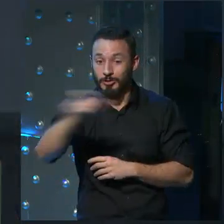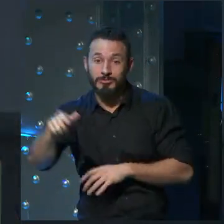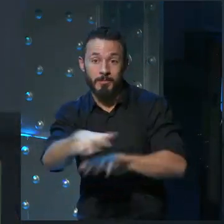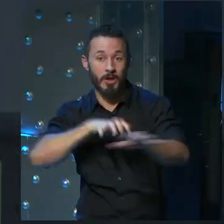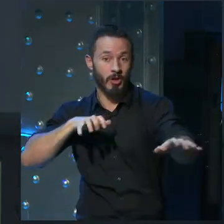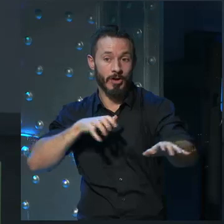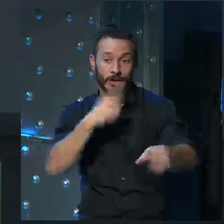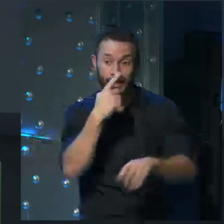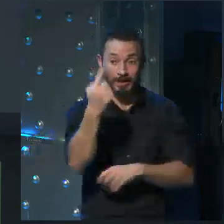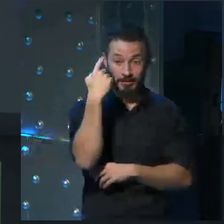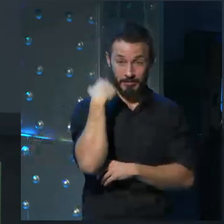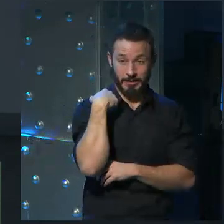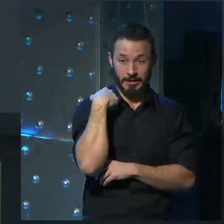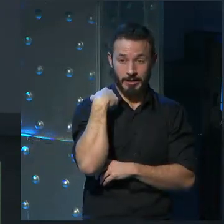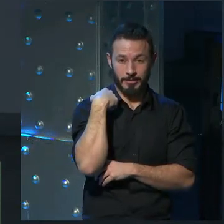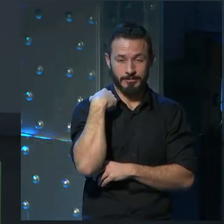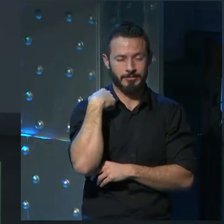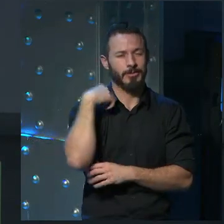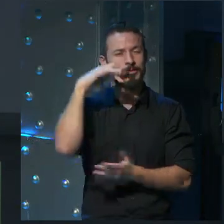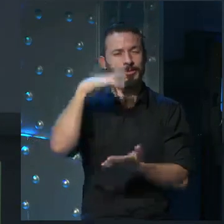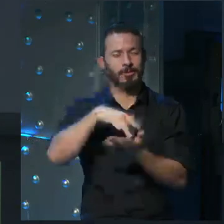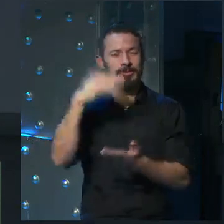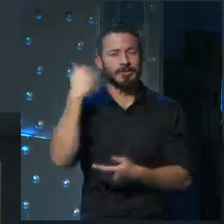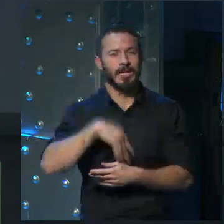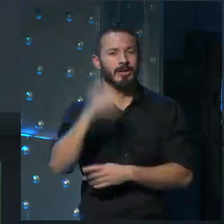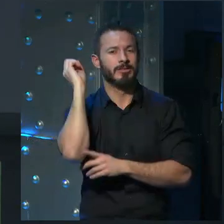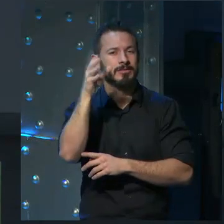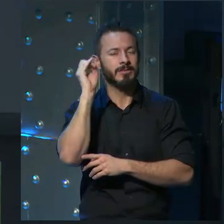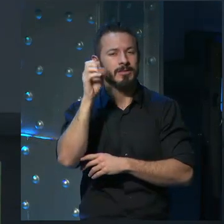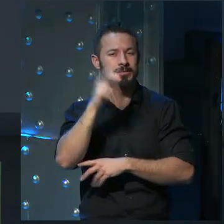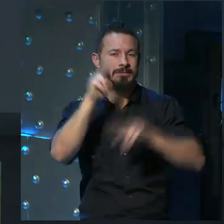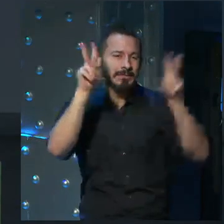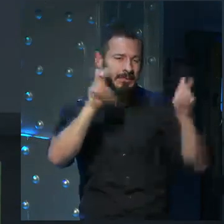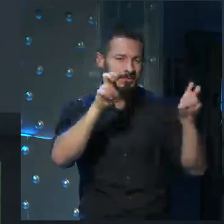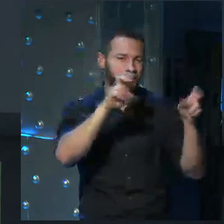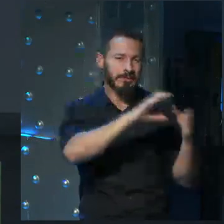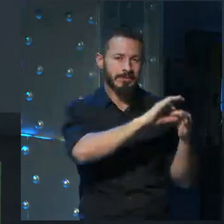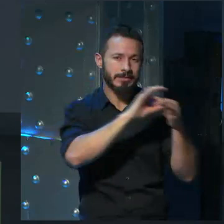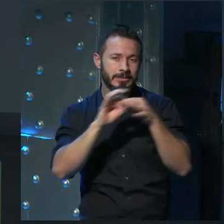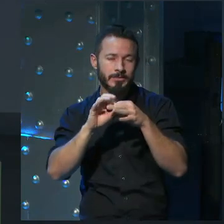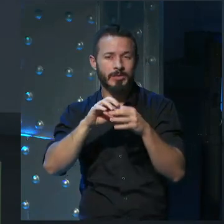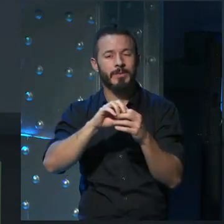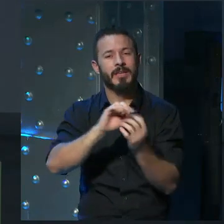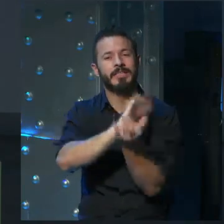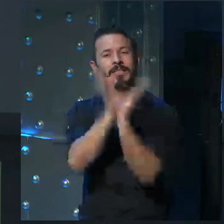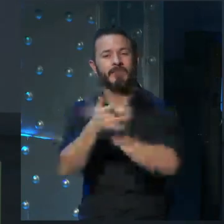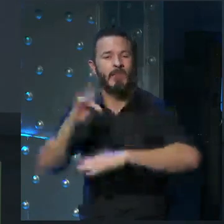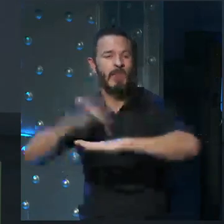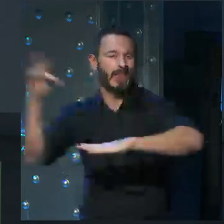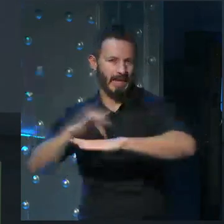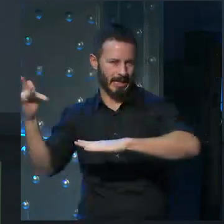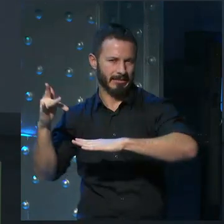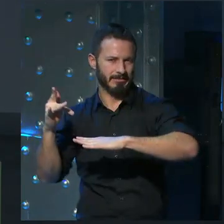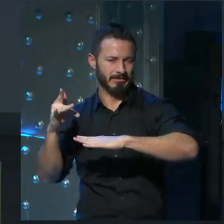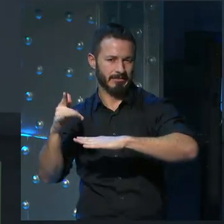momento, habéis asistido a un evento con un título relacionado con la transformación digital. La verdad es que la